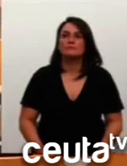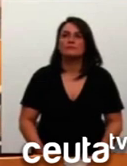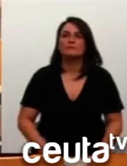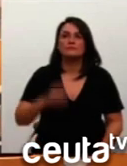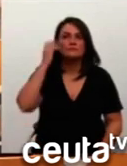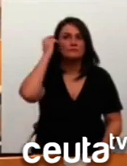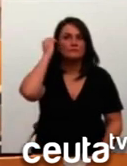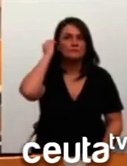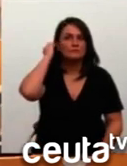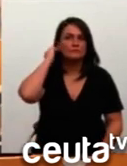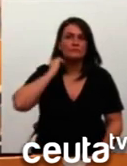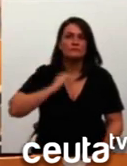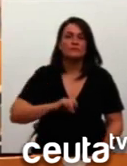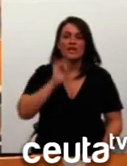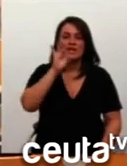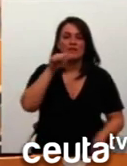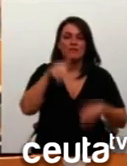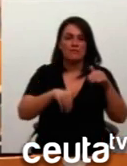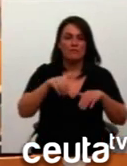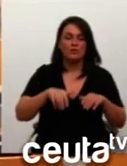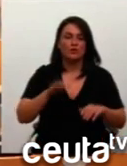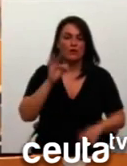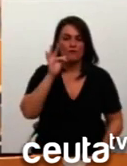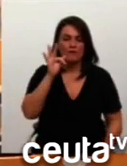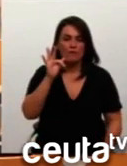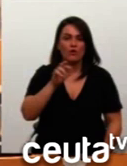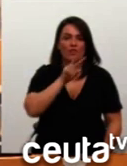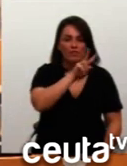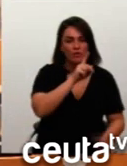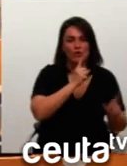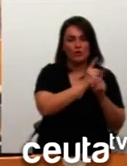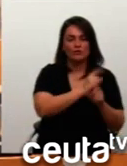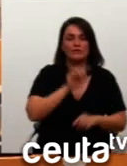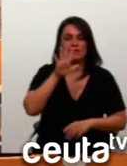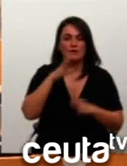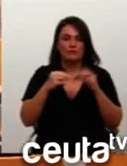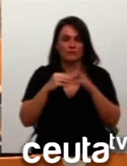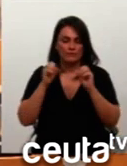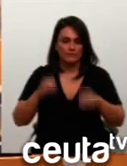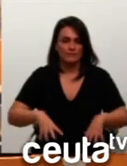...15 votos a favor, 2 votos en contra, 5 abstenciones.